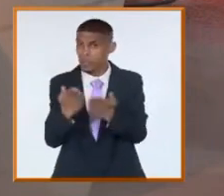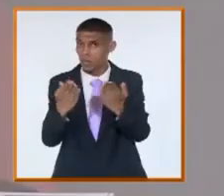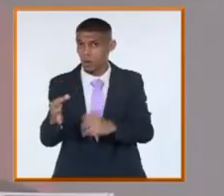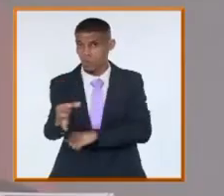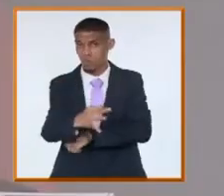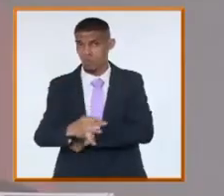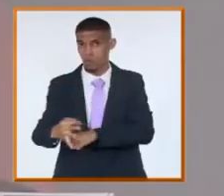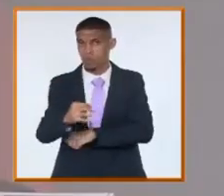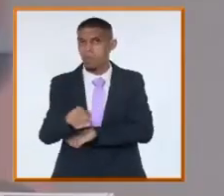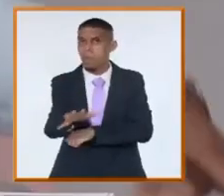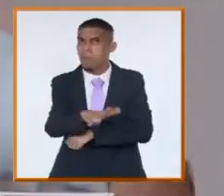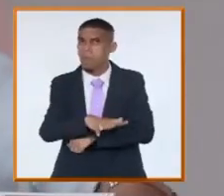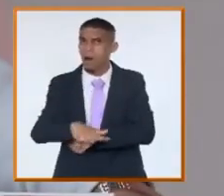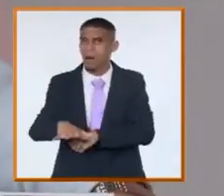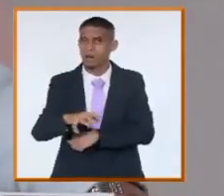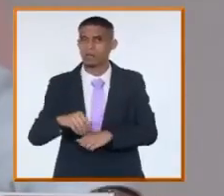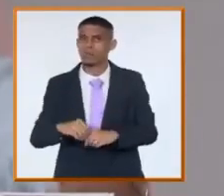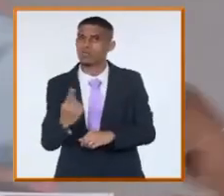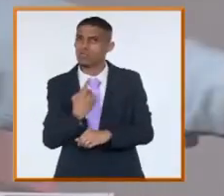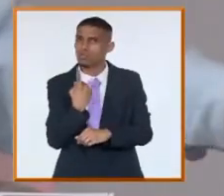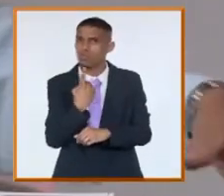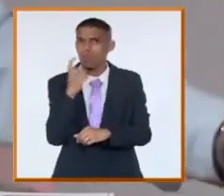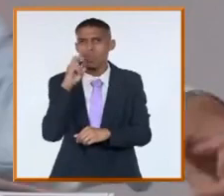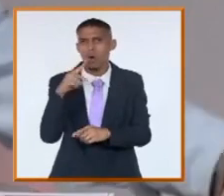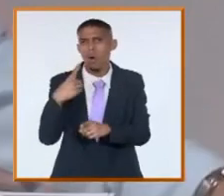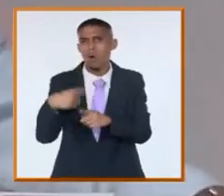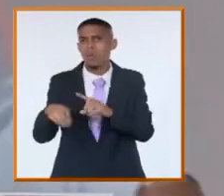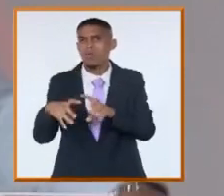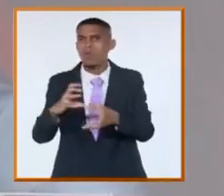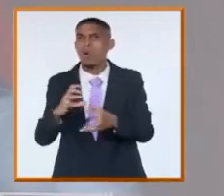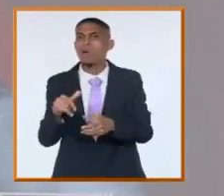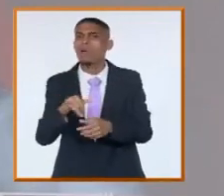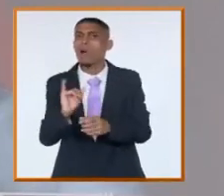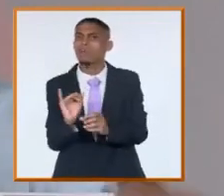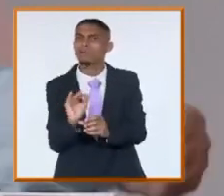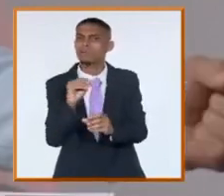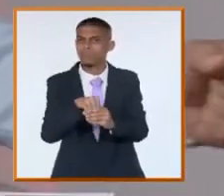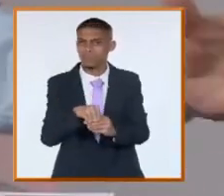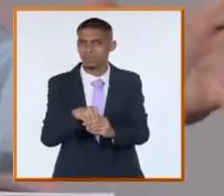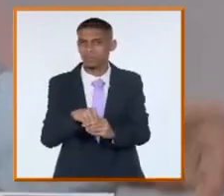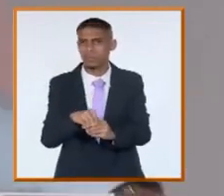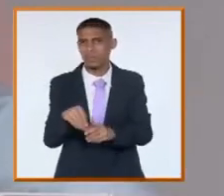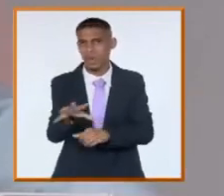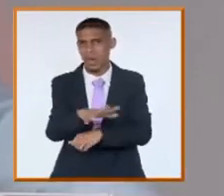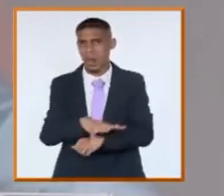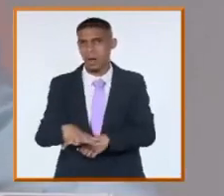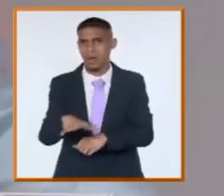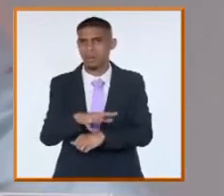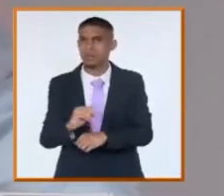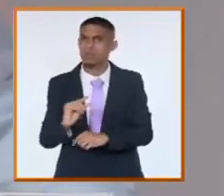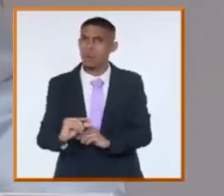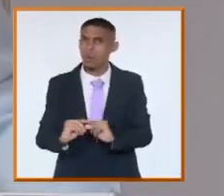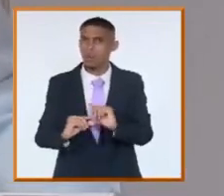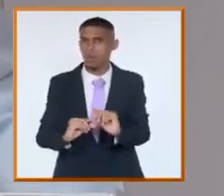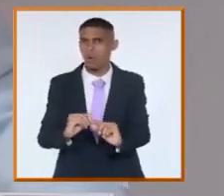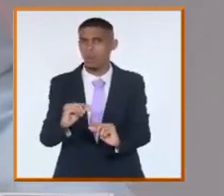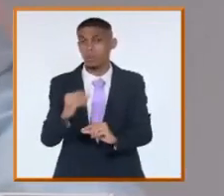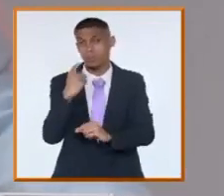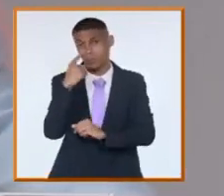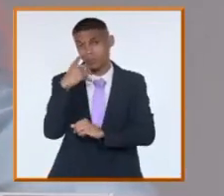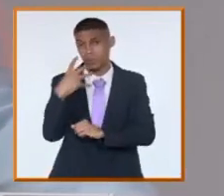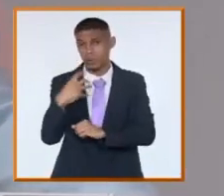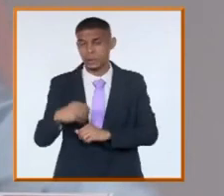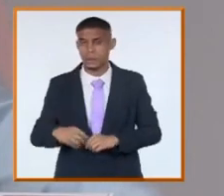lo estamos tratando de vincularlo mucho la producción local de materiales y a otros productos necesarios en los territorios que eso hay que irlo guiando que es importante